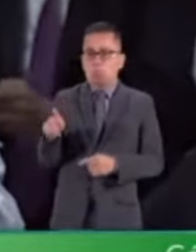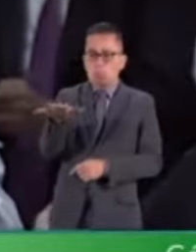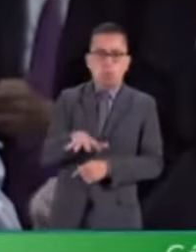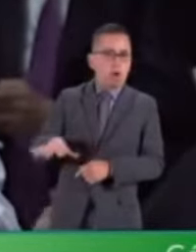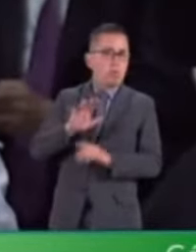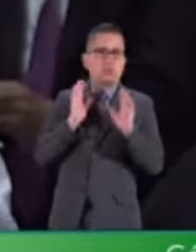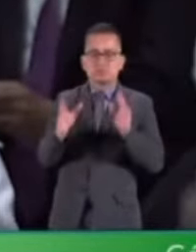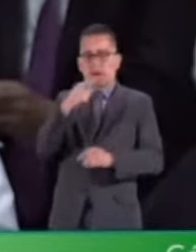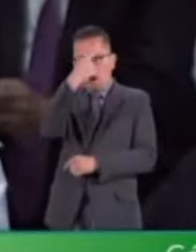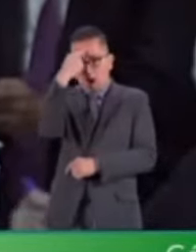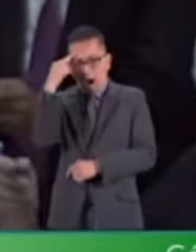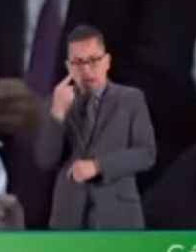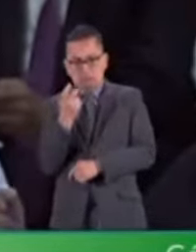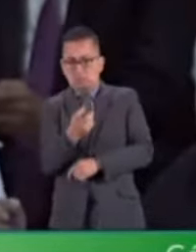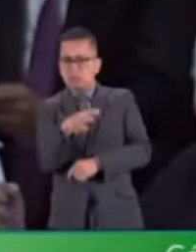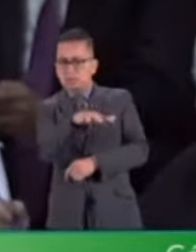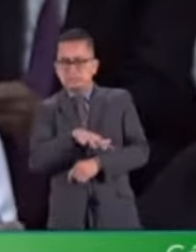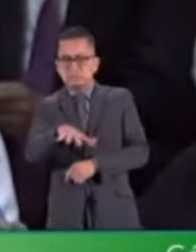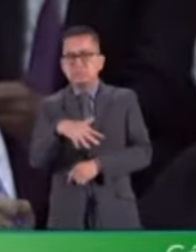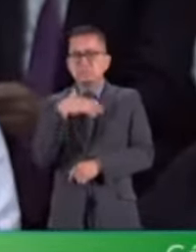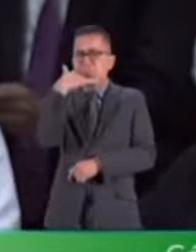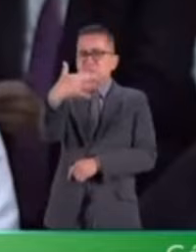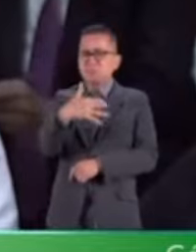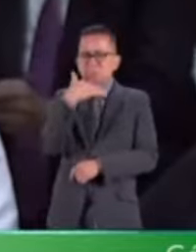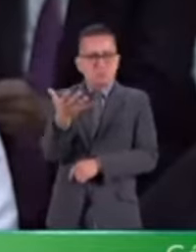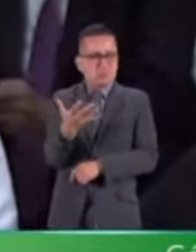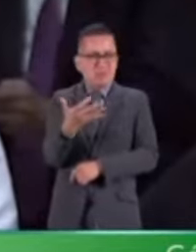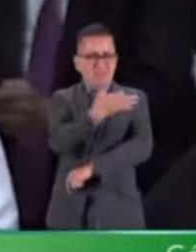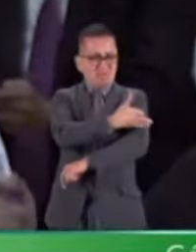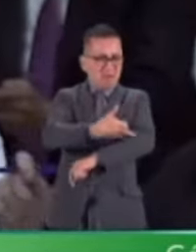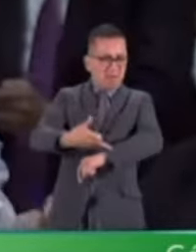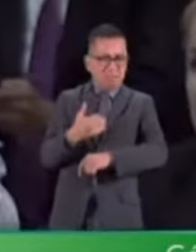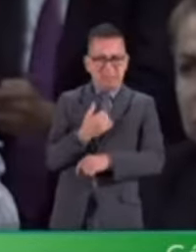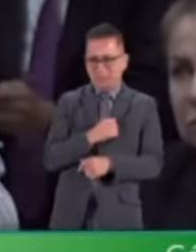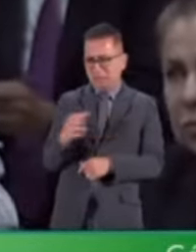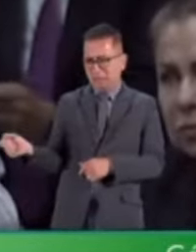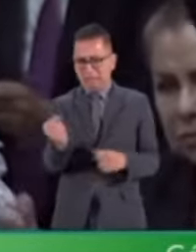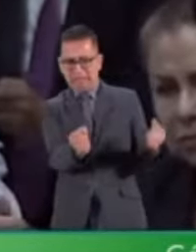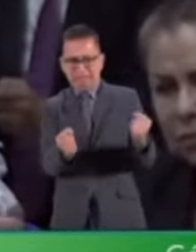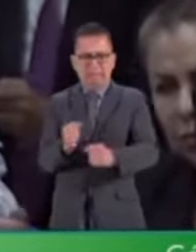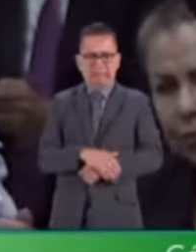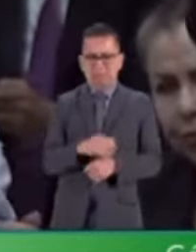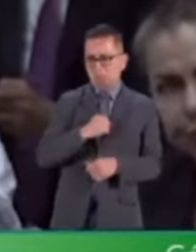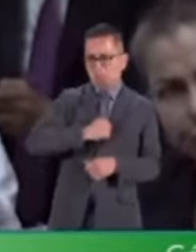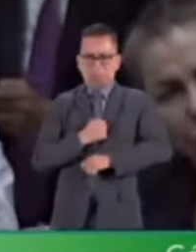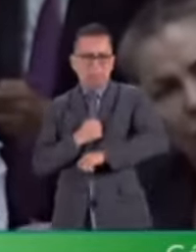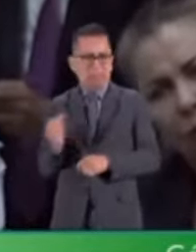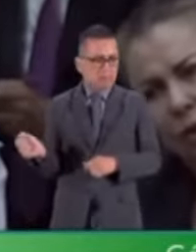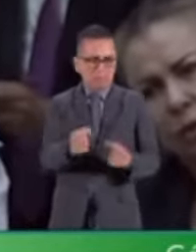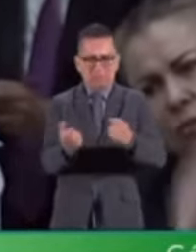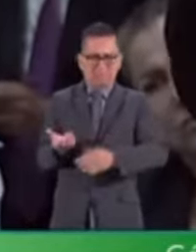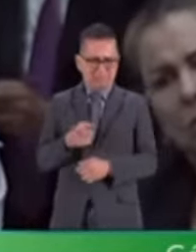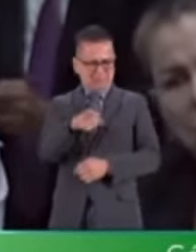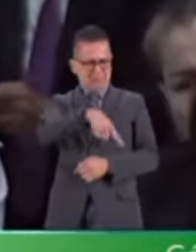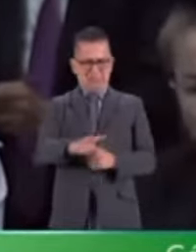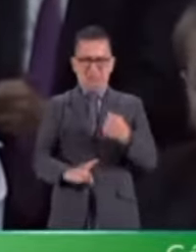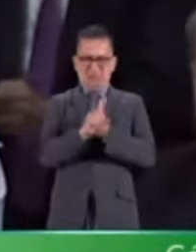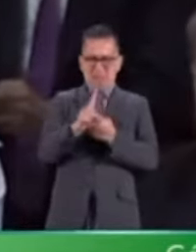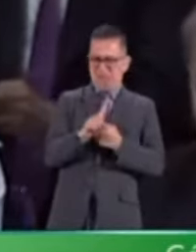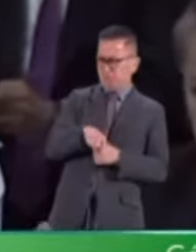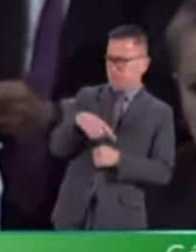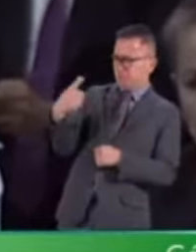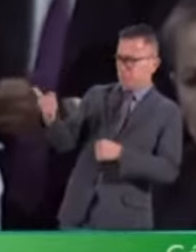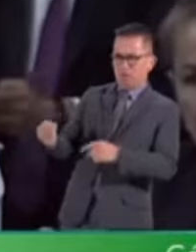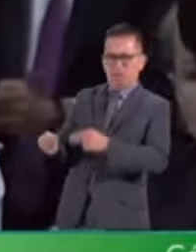harto de la corrupción, del nepotismo, del tráfico de influencias, del conflicto de intereses en el